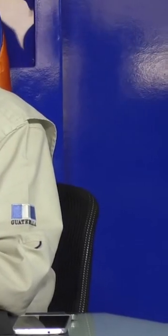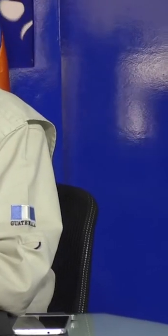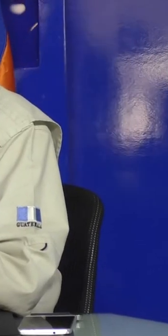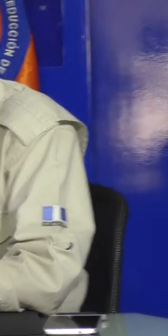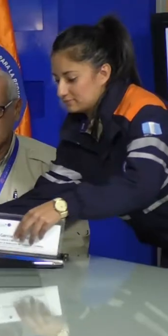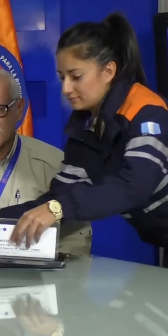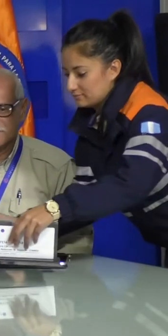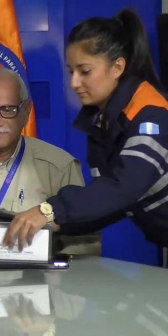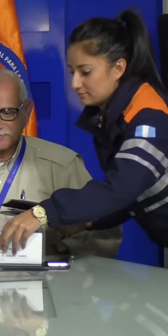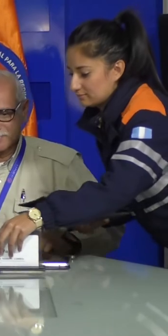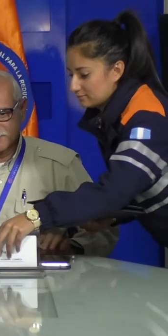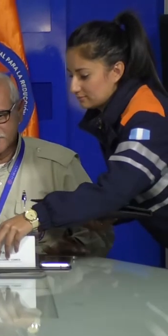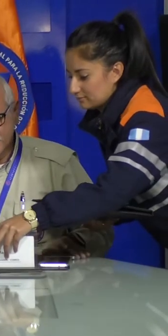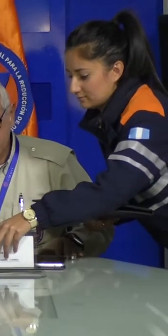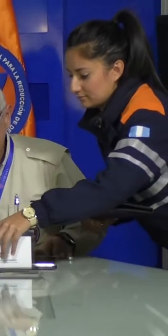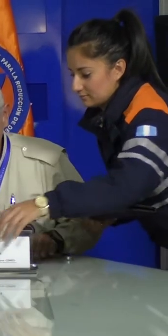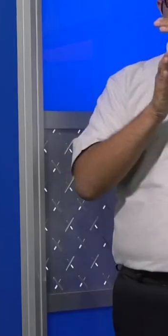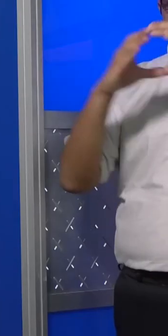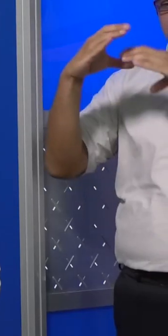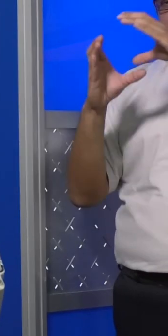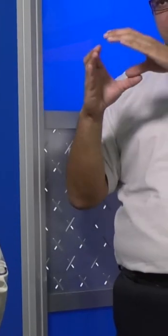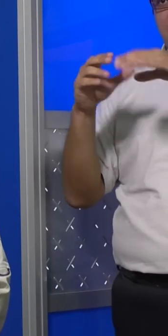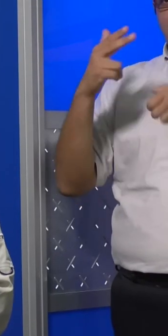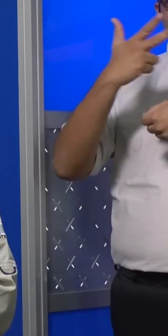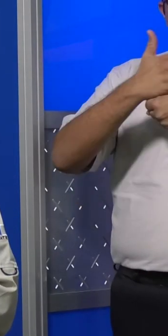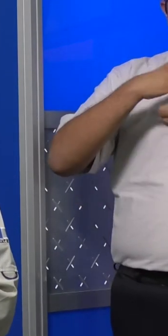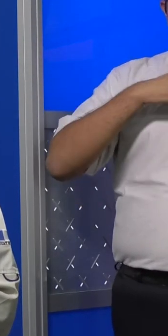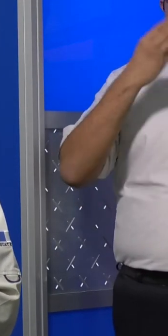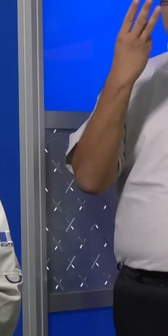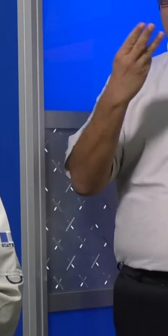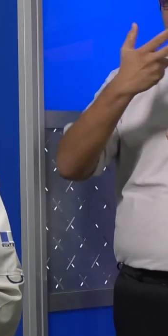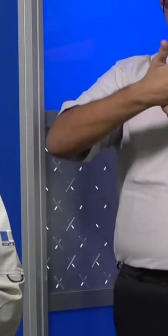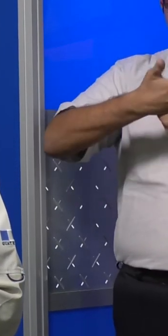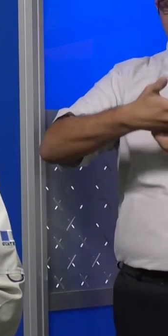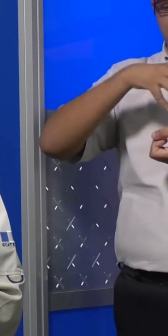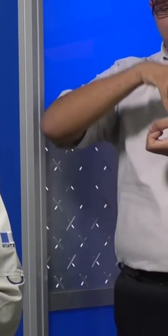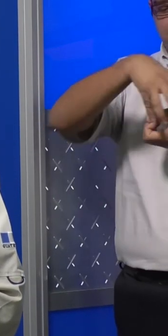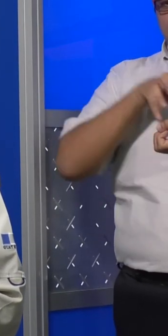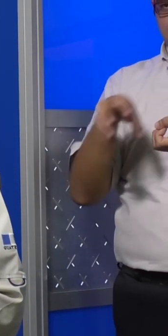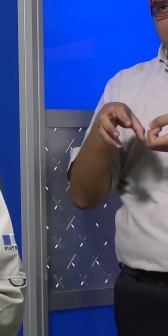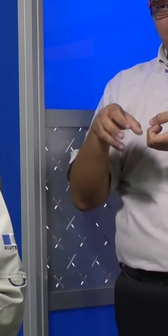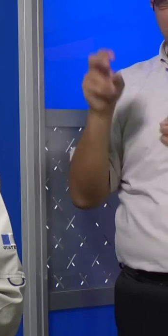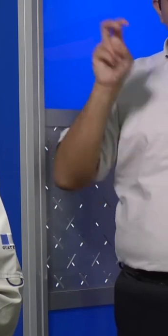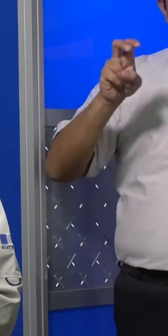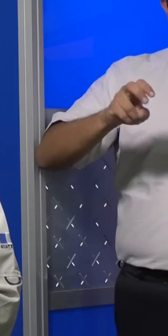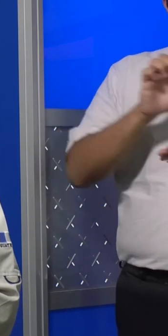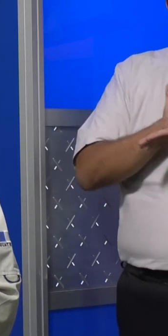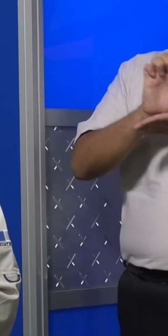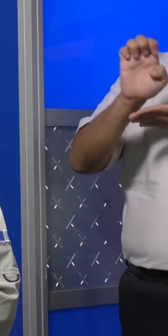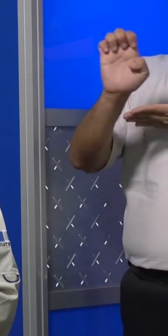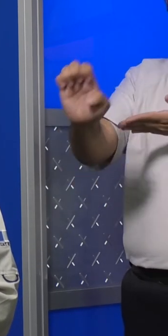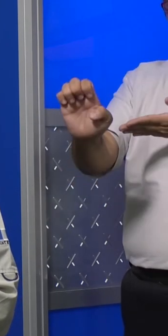y el cumplimiento de las normas de construcción y lo principal para salvar vidas es la prevención y cómo